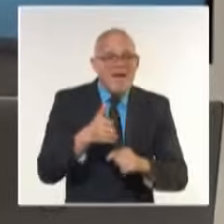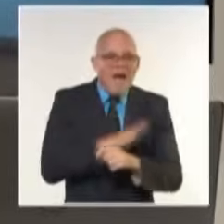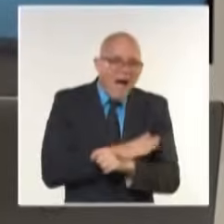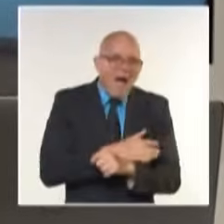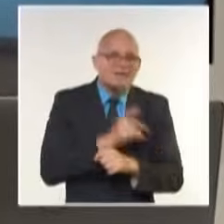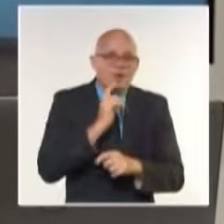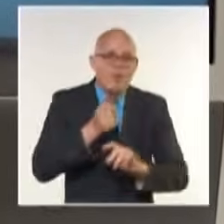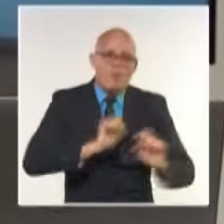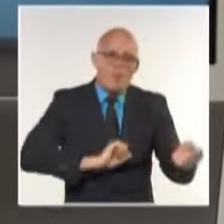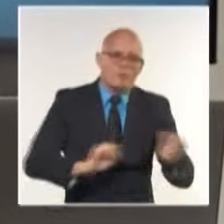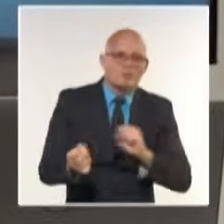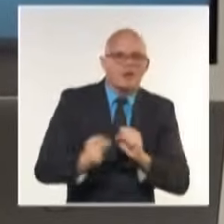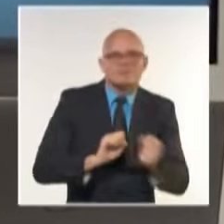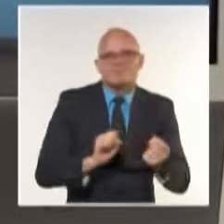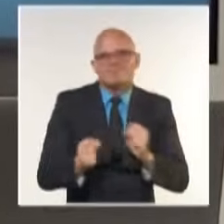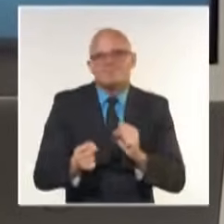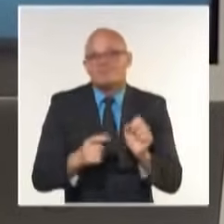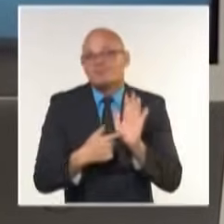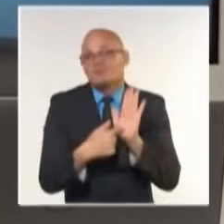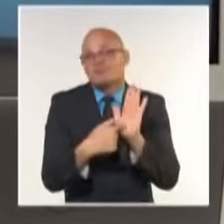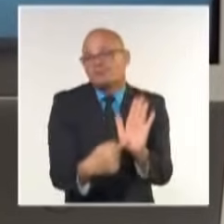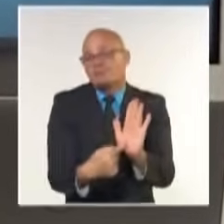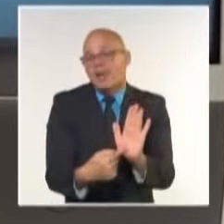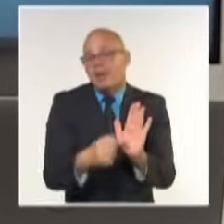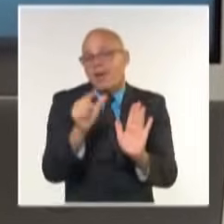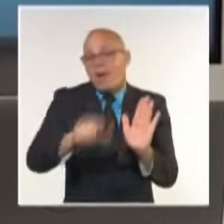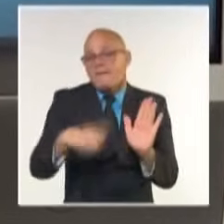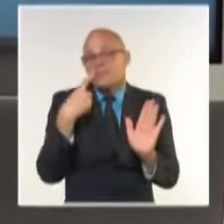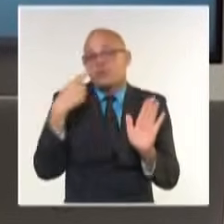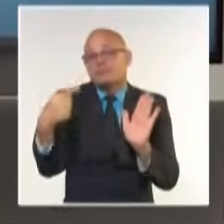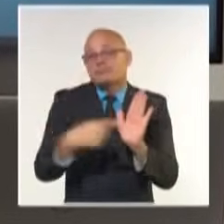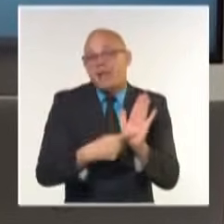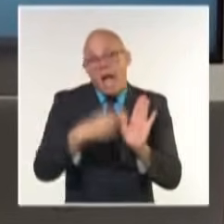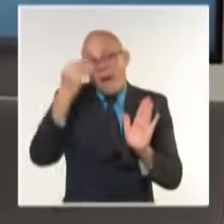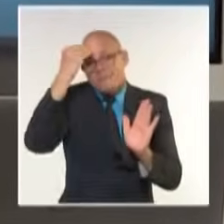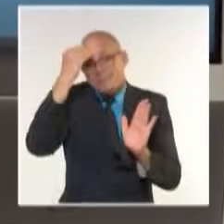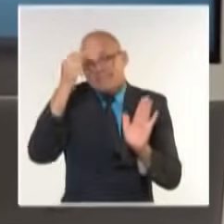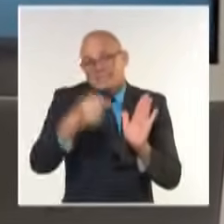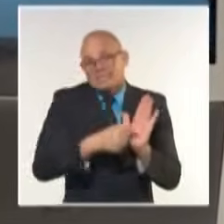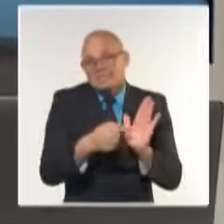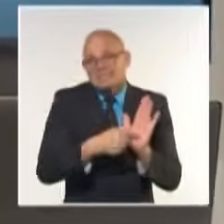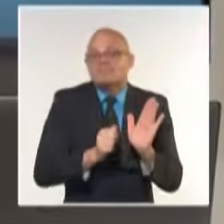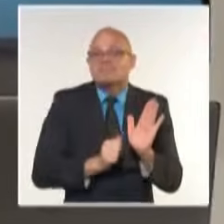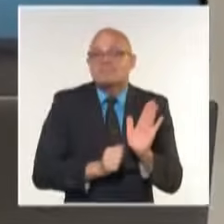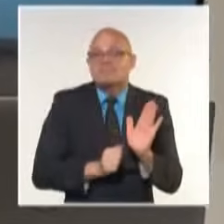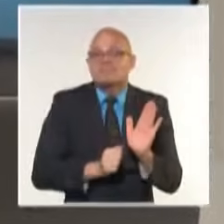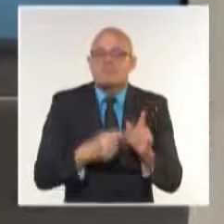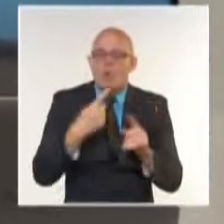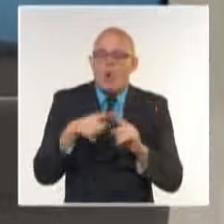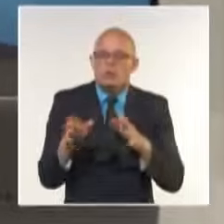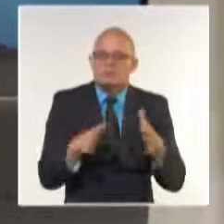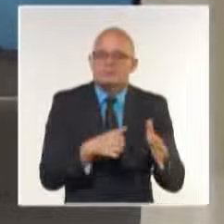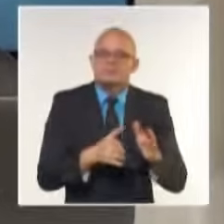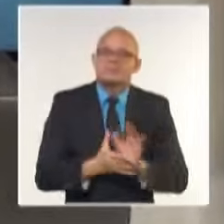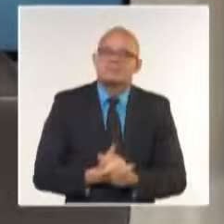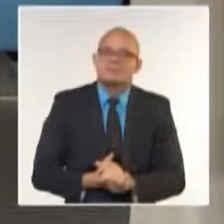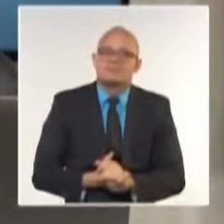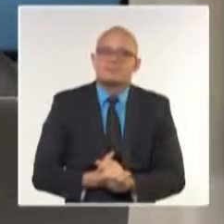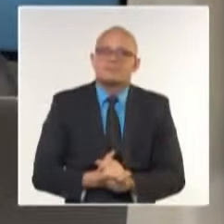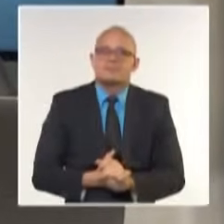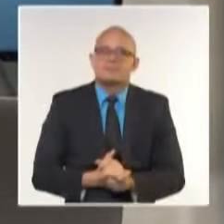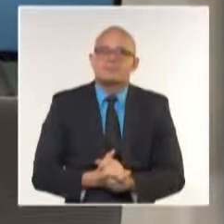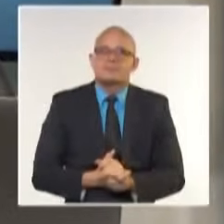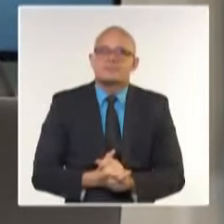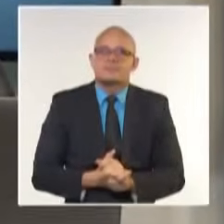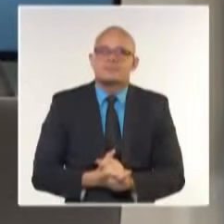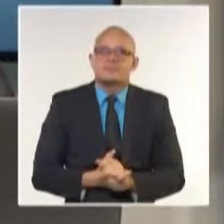mejor sociedad, hay que mostrar esto porque indudablemente es una realidad. Y finalmente, fiscal,